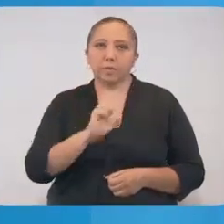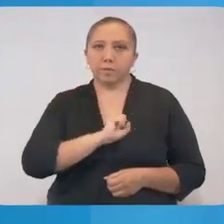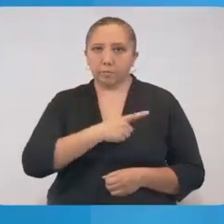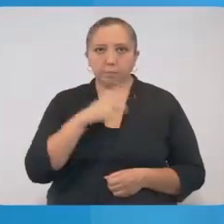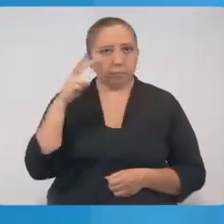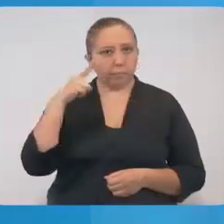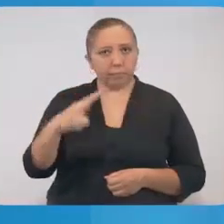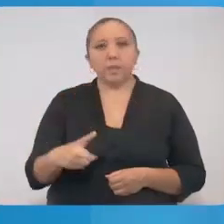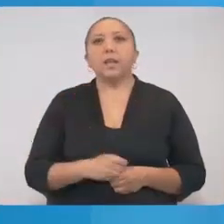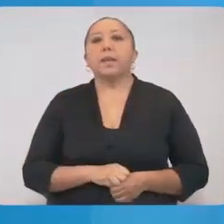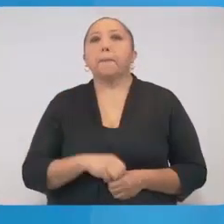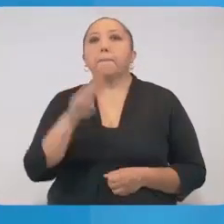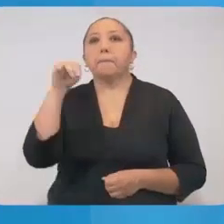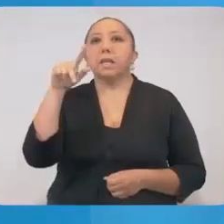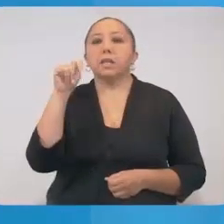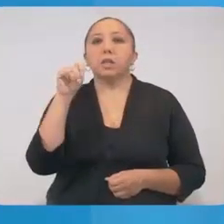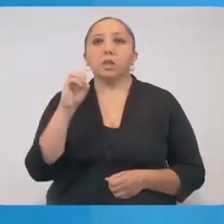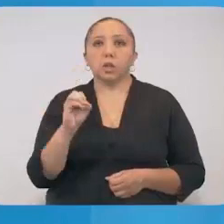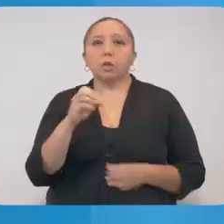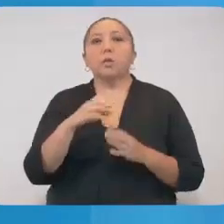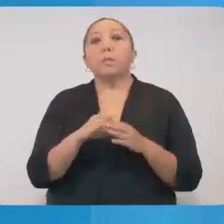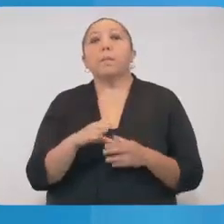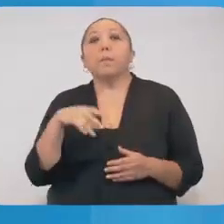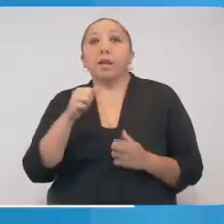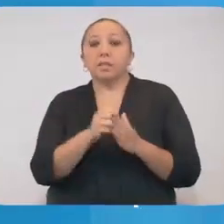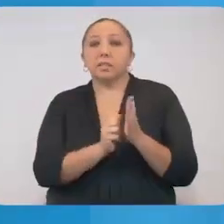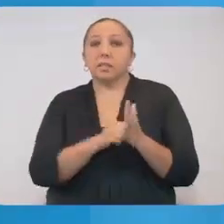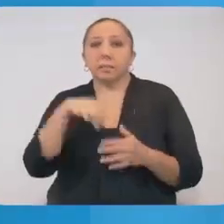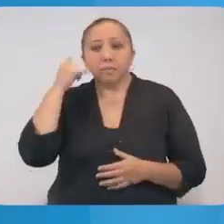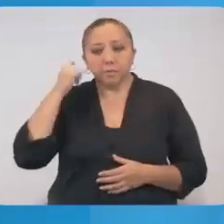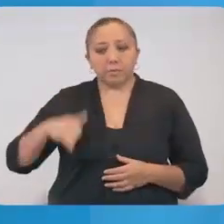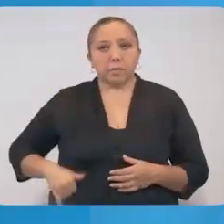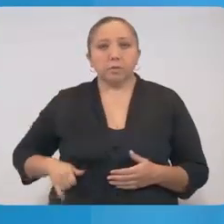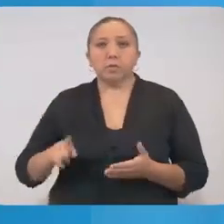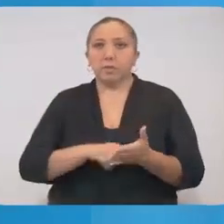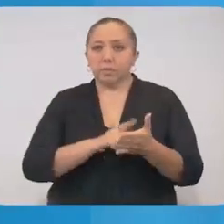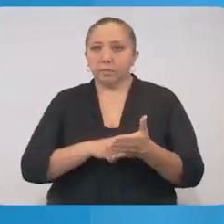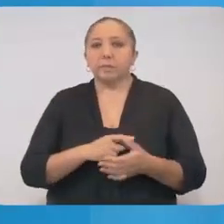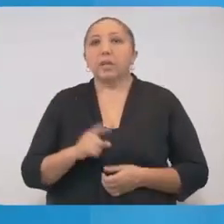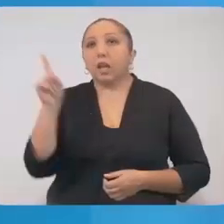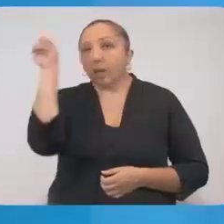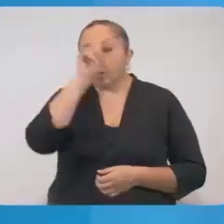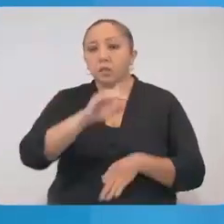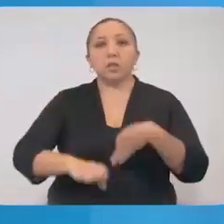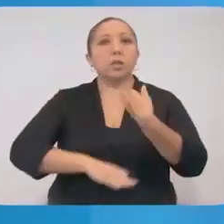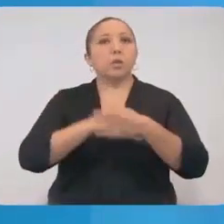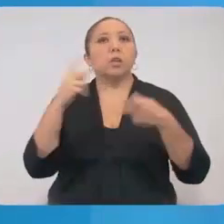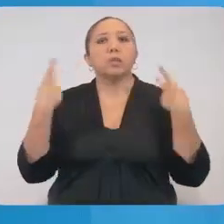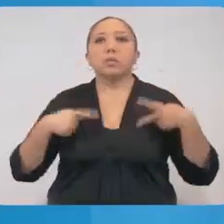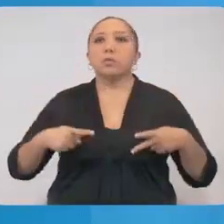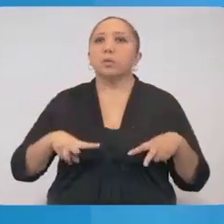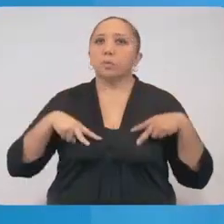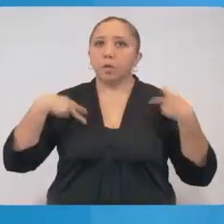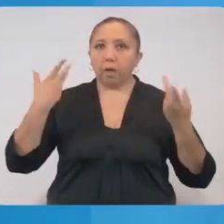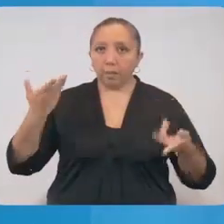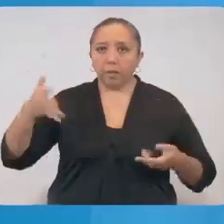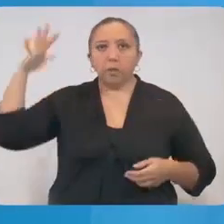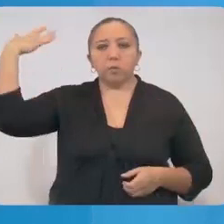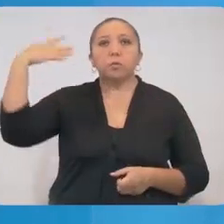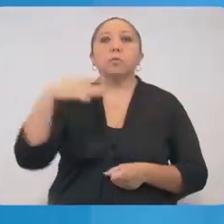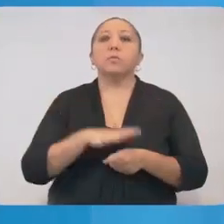aplicación Meditoc para los sistemas Android y Apple. Recomendamos a la población vulnerable como adultos mayores,